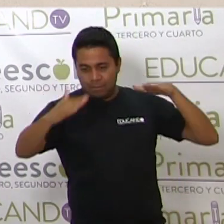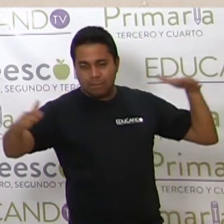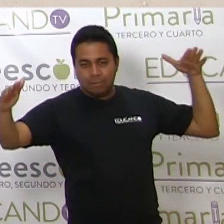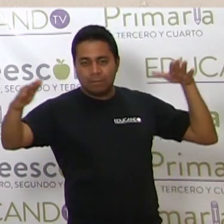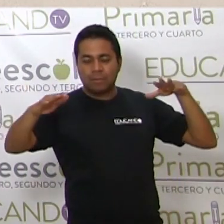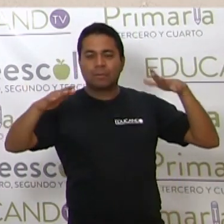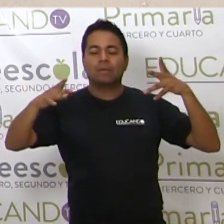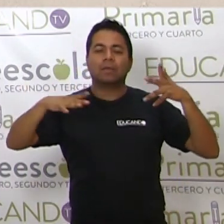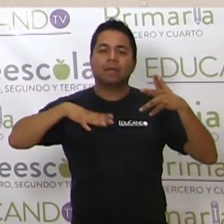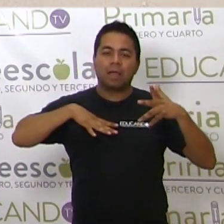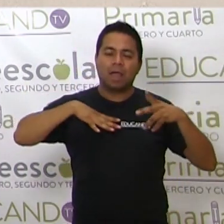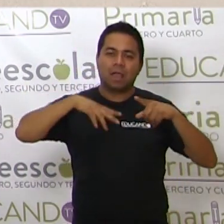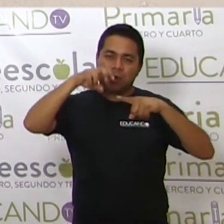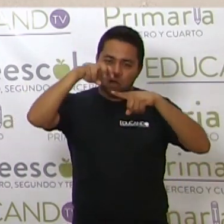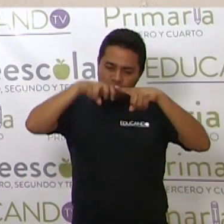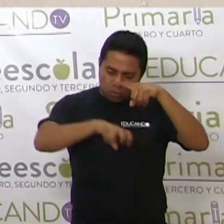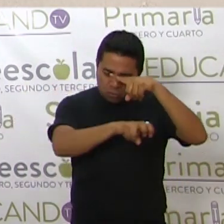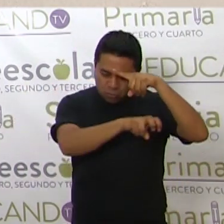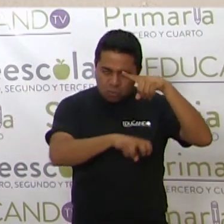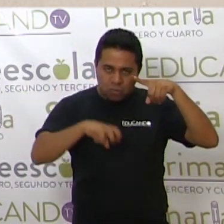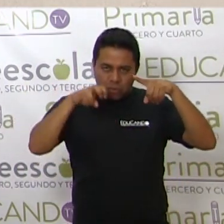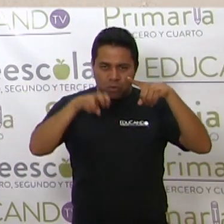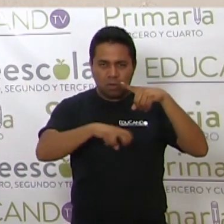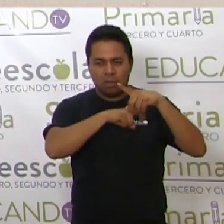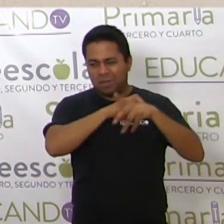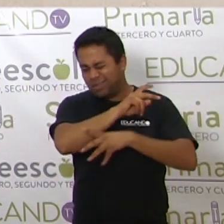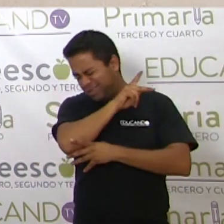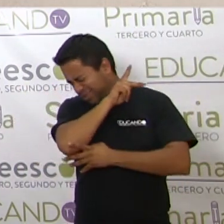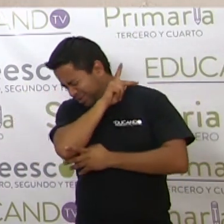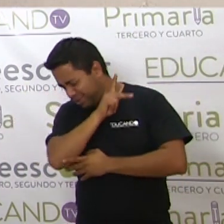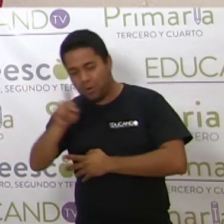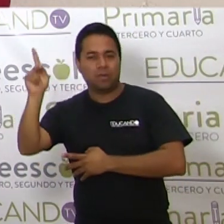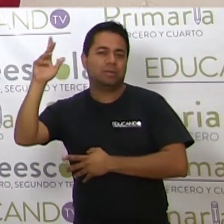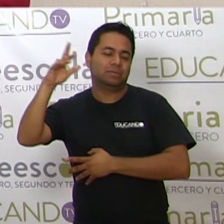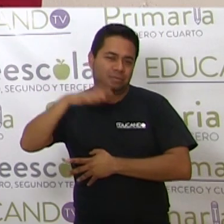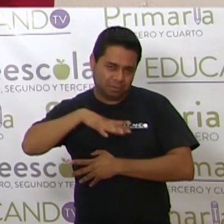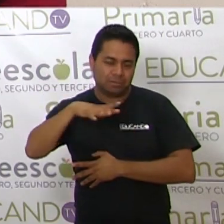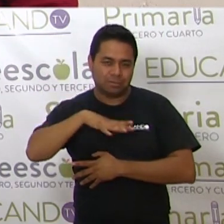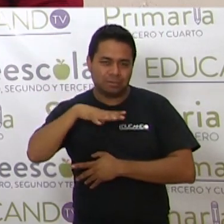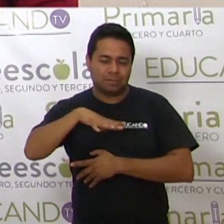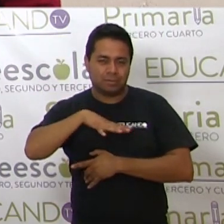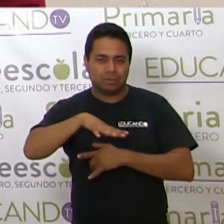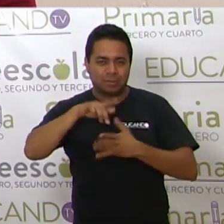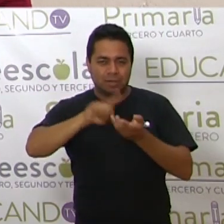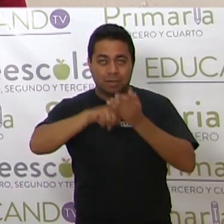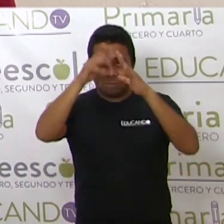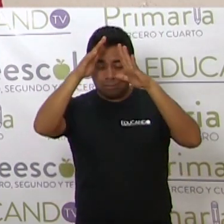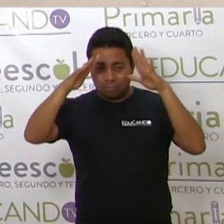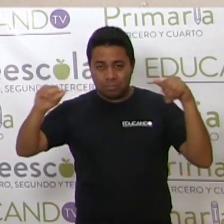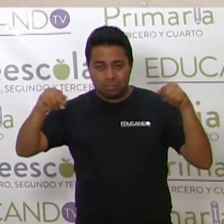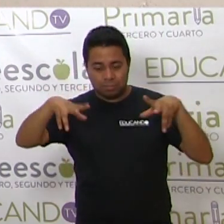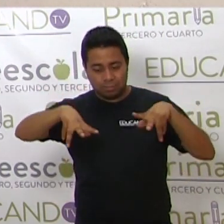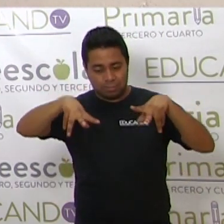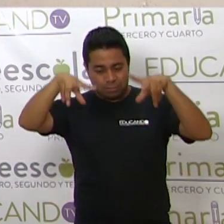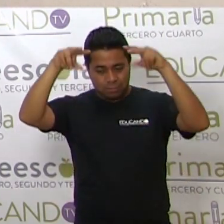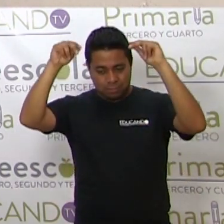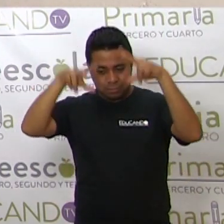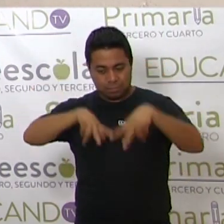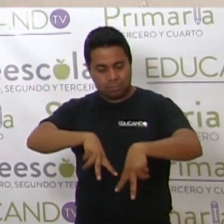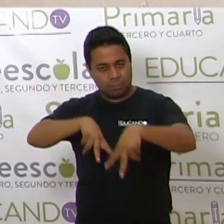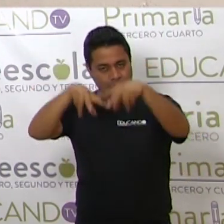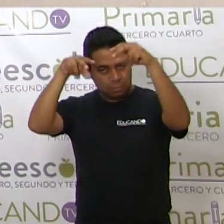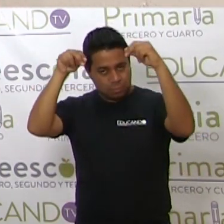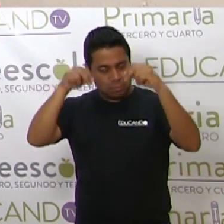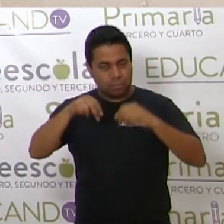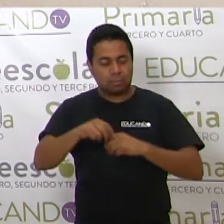columpios todos los puestos entonces nosotros el día de hoy vamos a practicar como